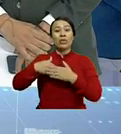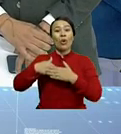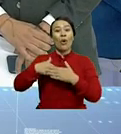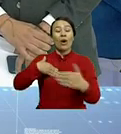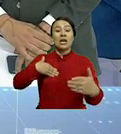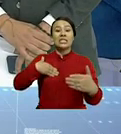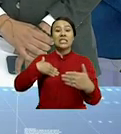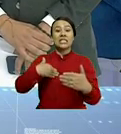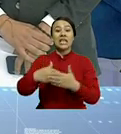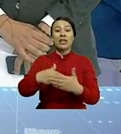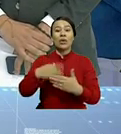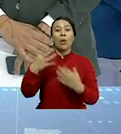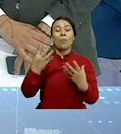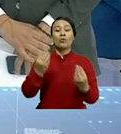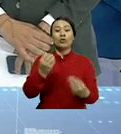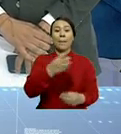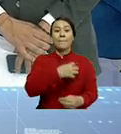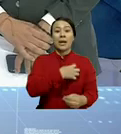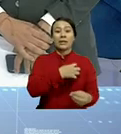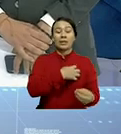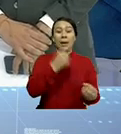De barcelonistas y de blanquistas.